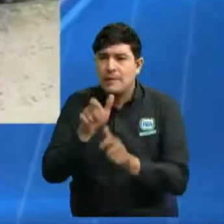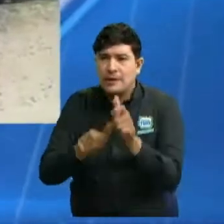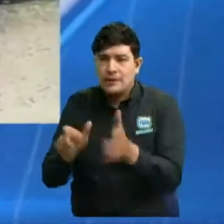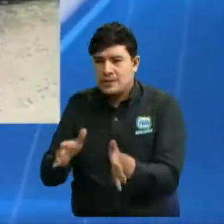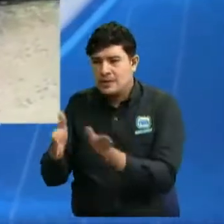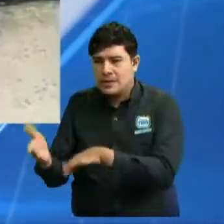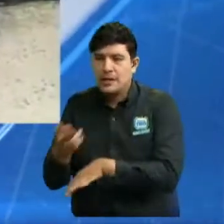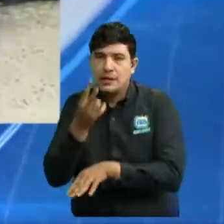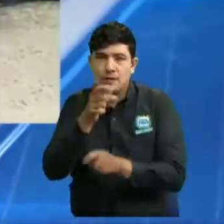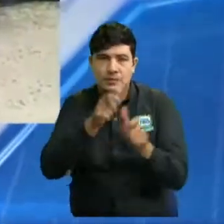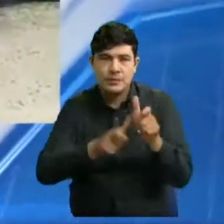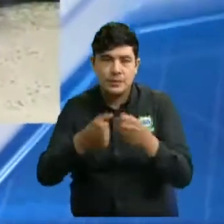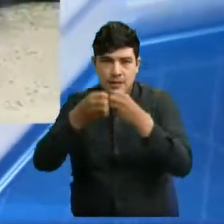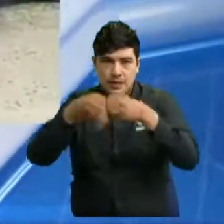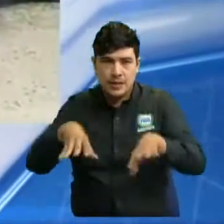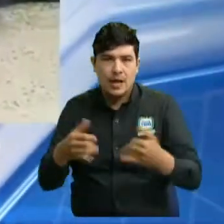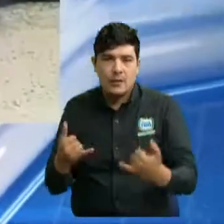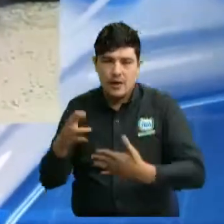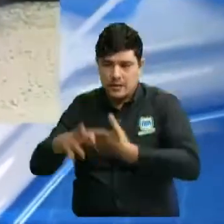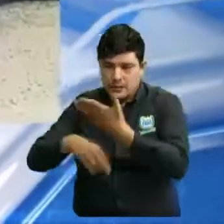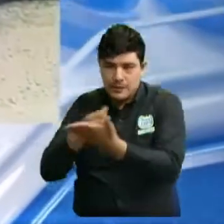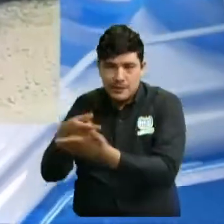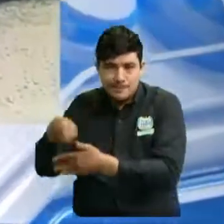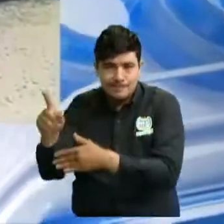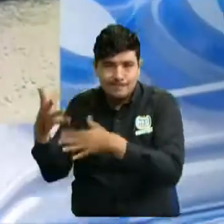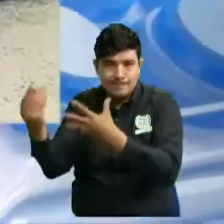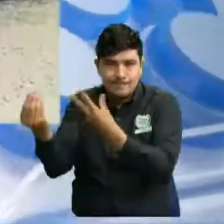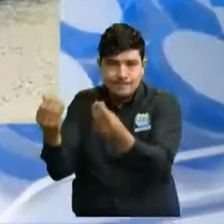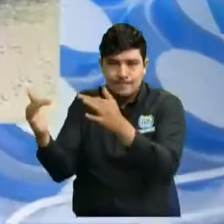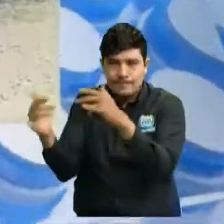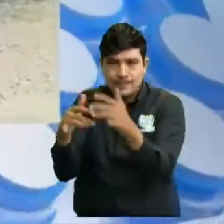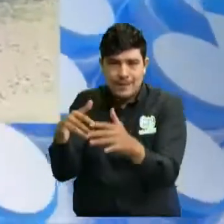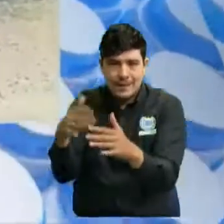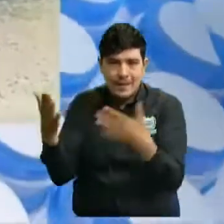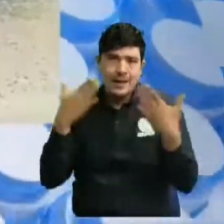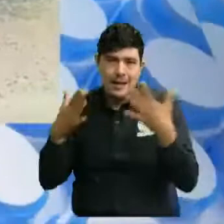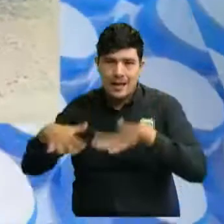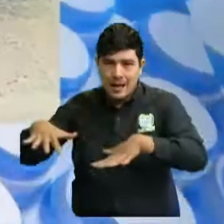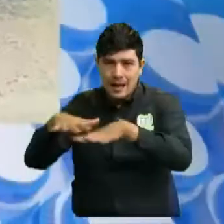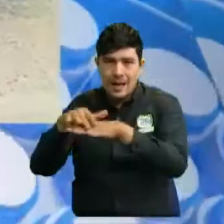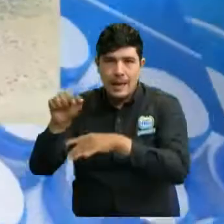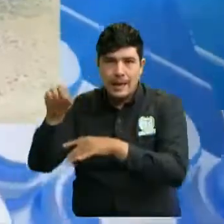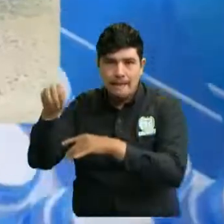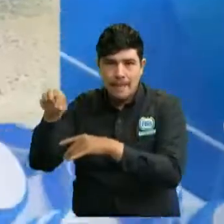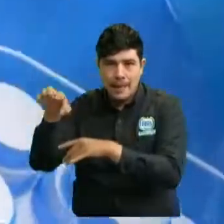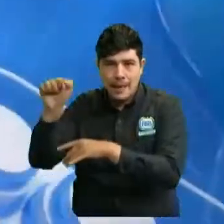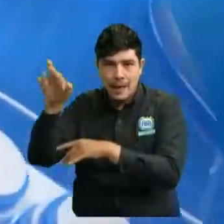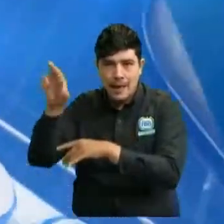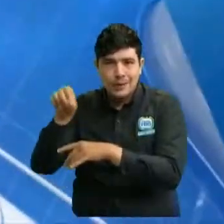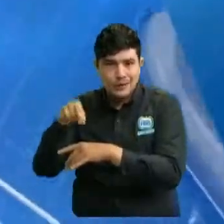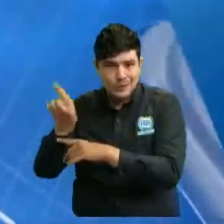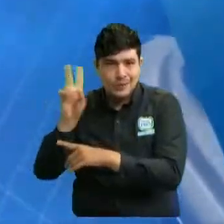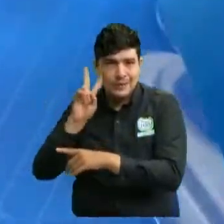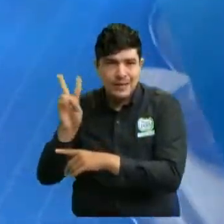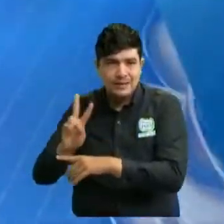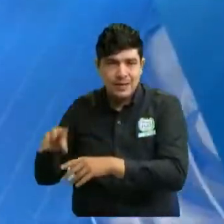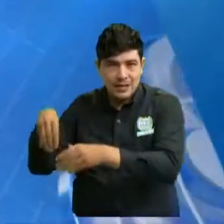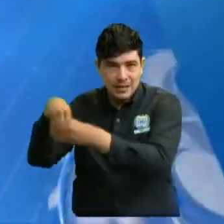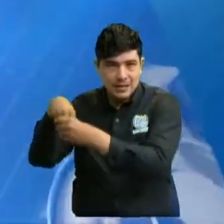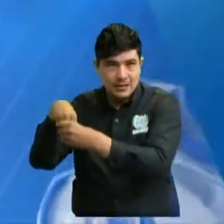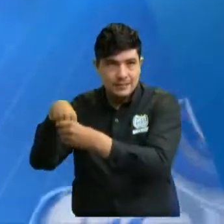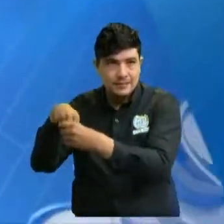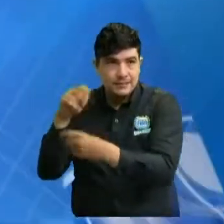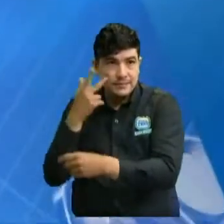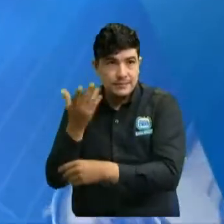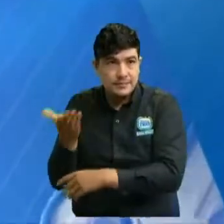el balance que deja hasta el momento los enfrentamientos en el corregimiento de Amparo en territorio venezolano. Sobre el caudaloso río Arauca, en estas